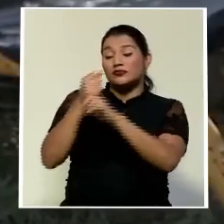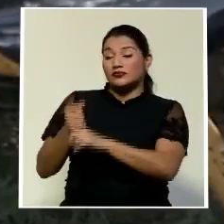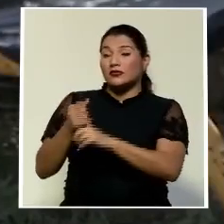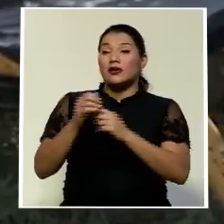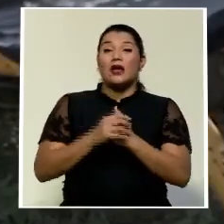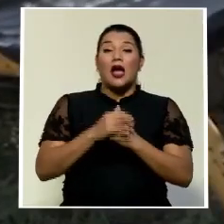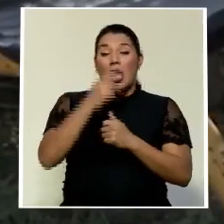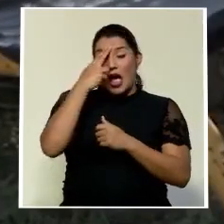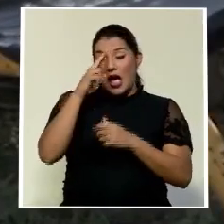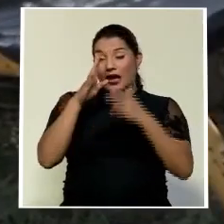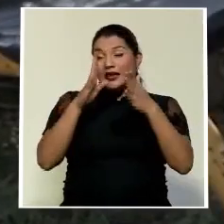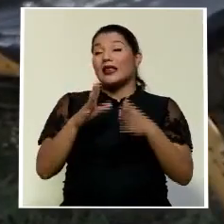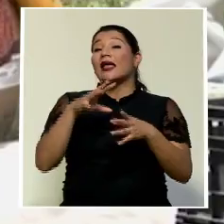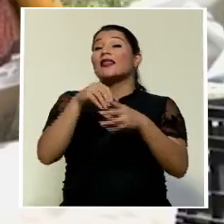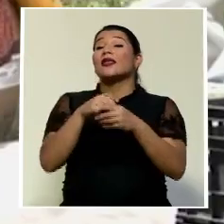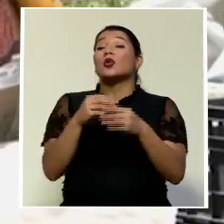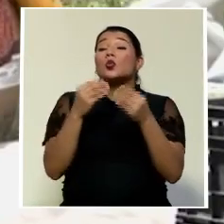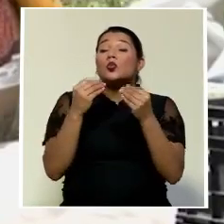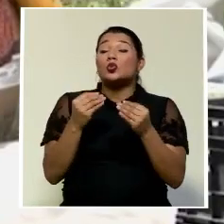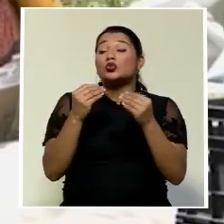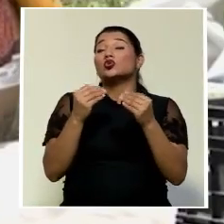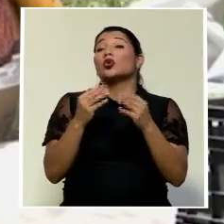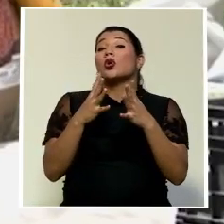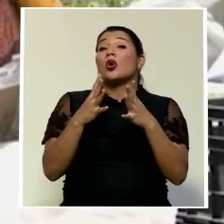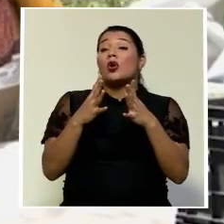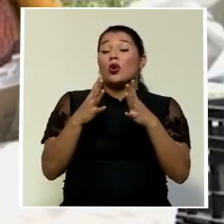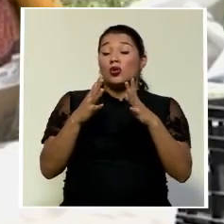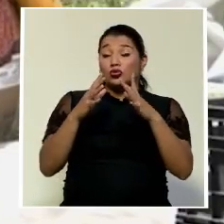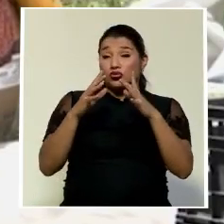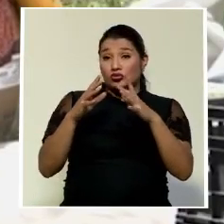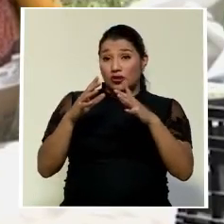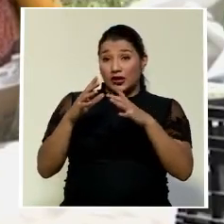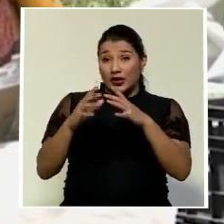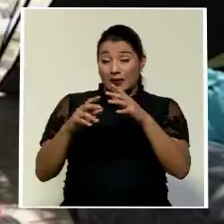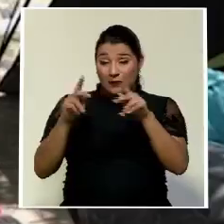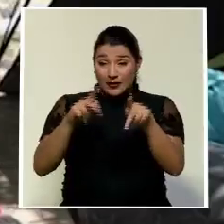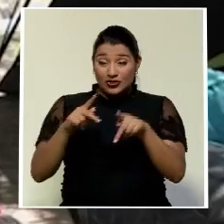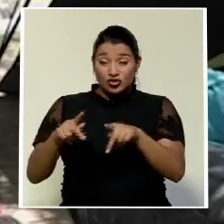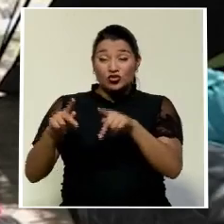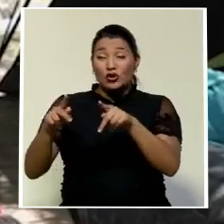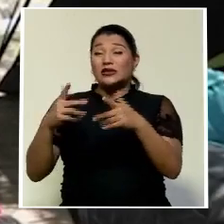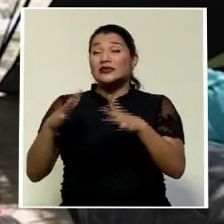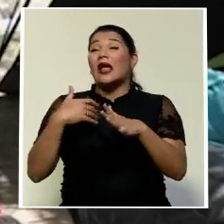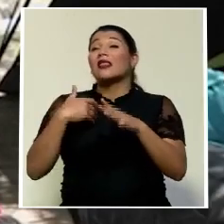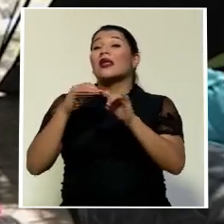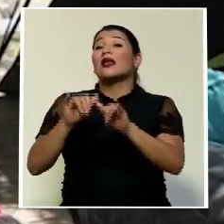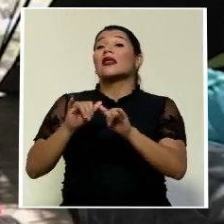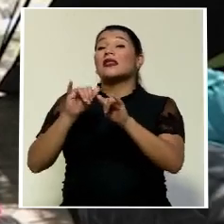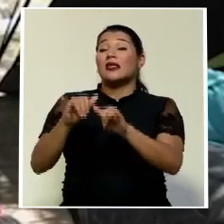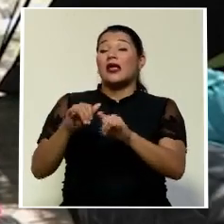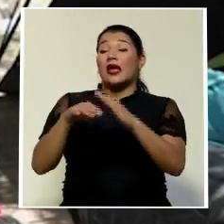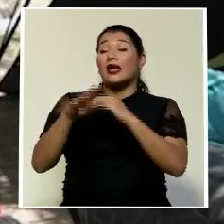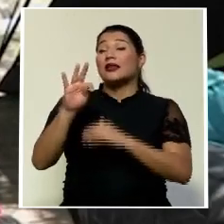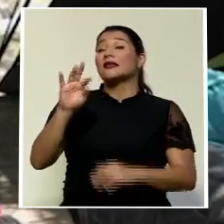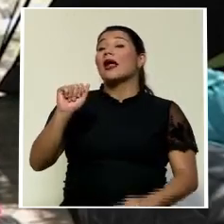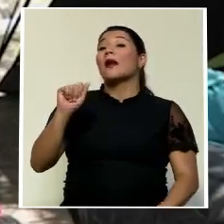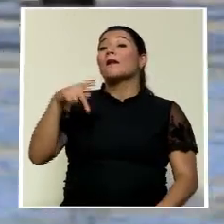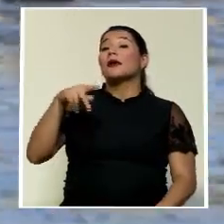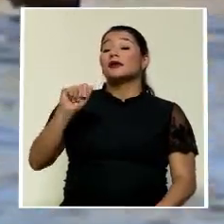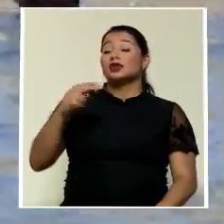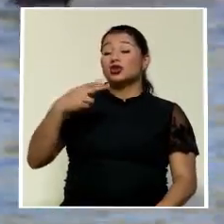forman parte de una ola de miles de migrantes agolpados desde hace varias semanas en las ciudades mexicanas de Tapachula y Ciudad